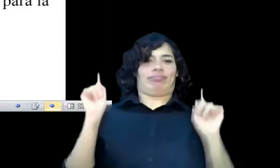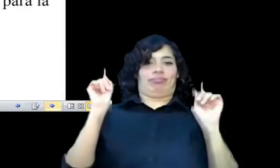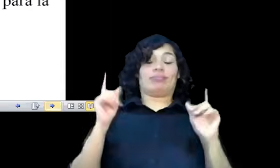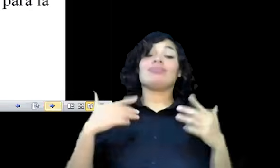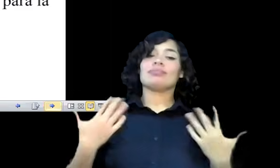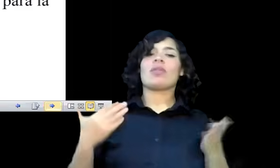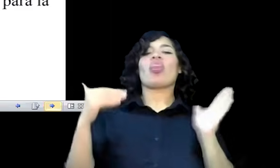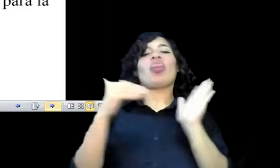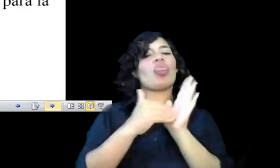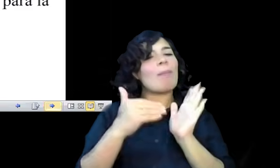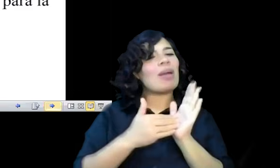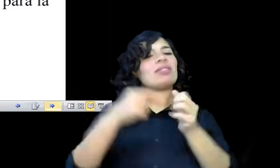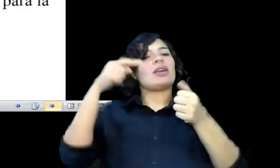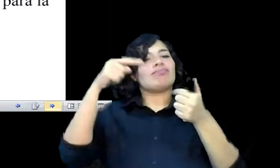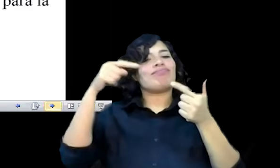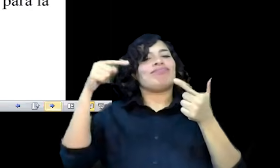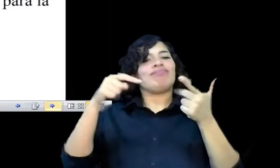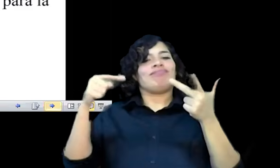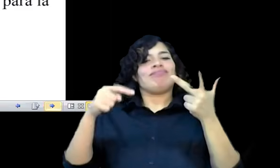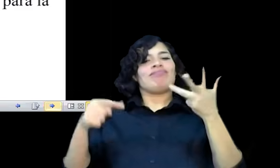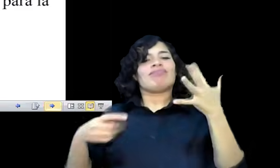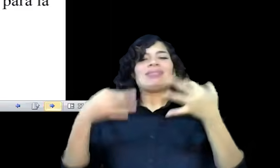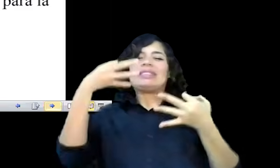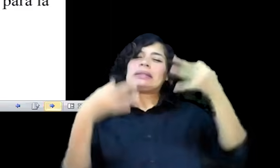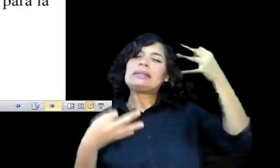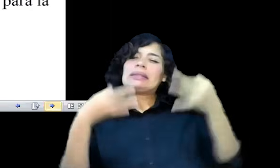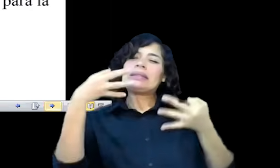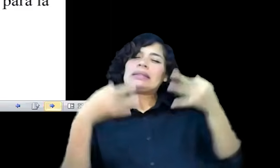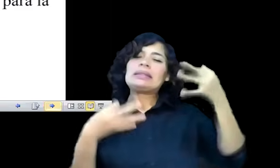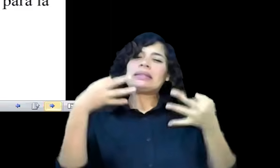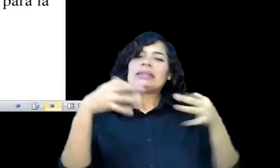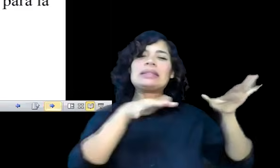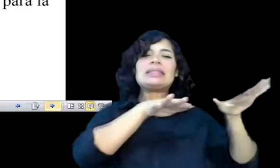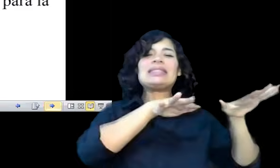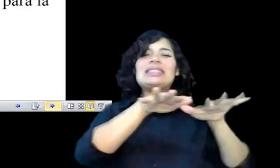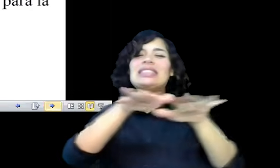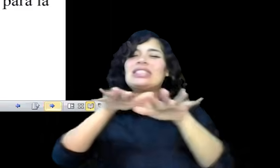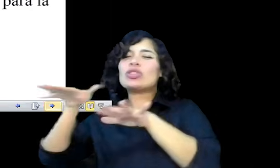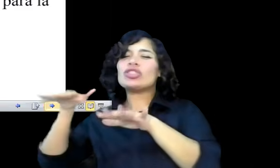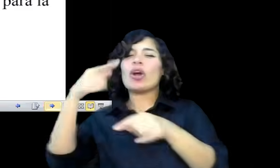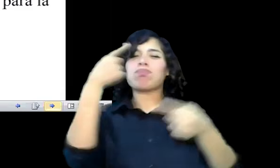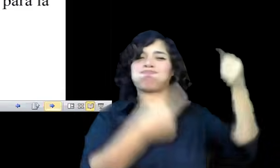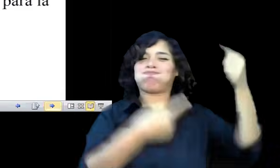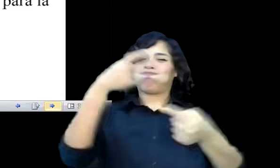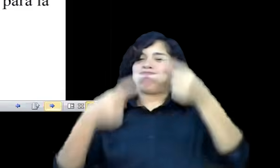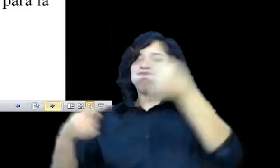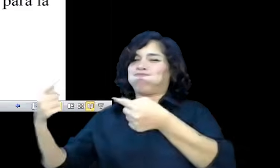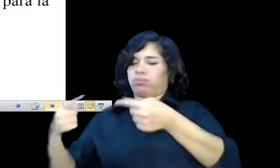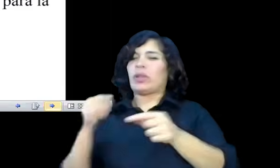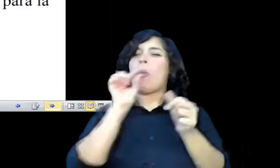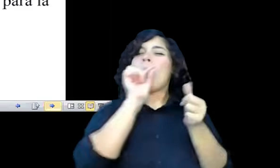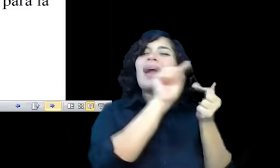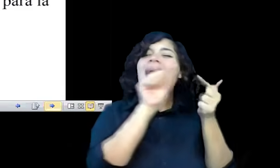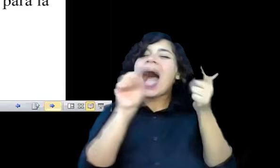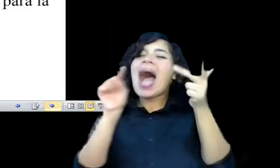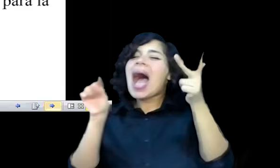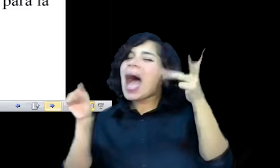ir viendo, ¿sí? Vamos a ir analizando situación por situación a ver cómo